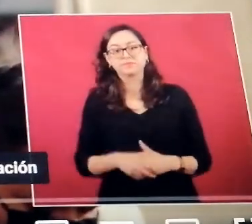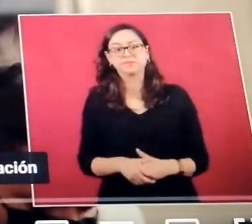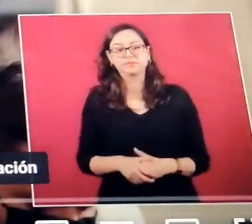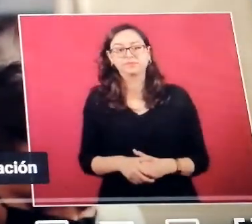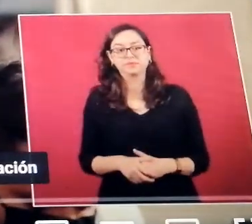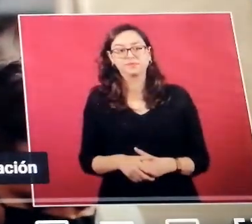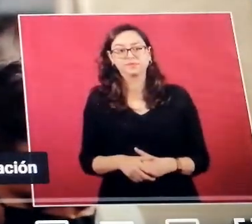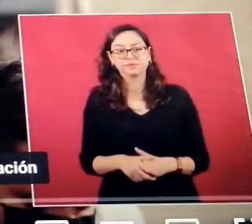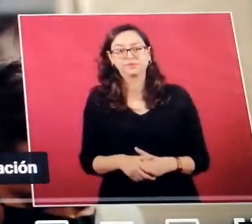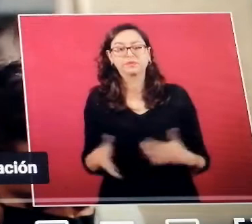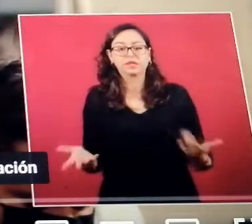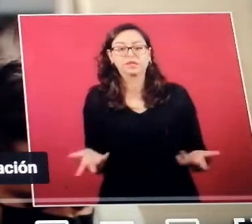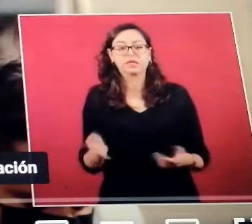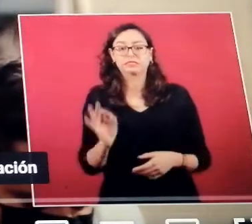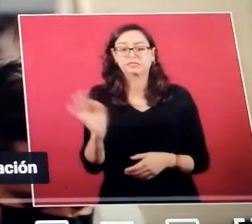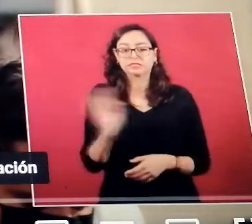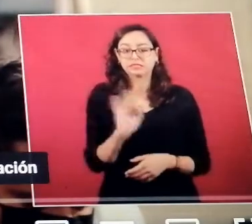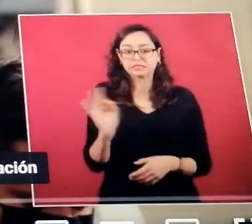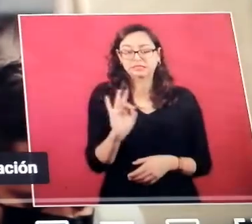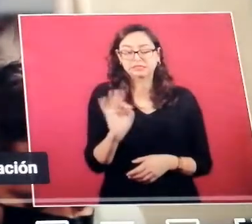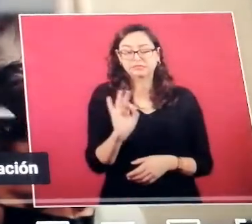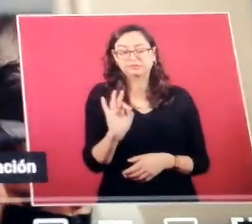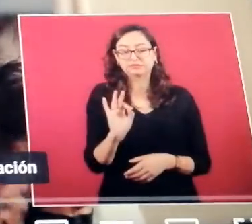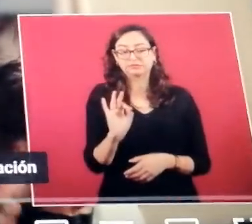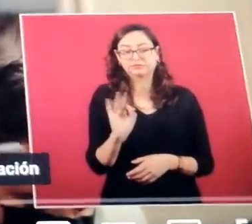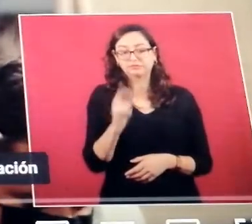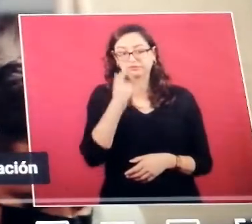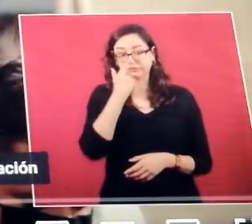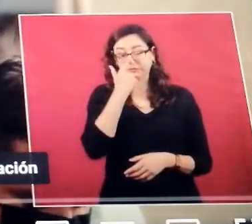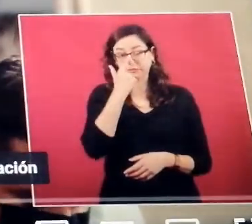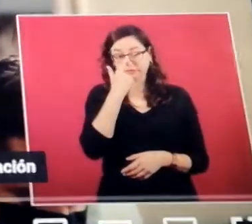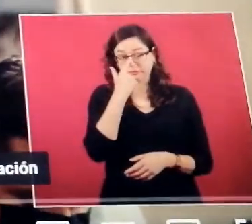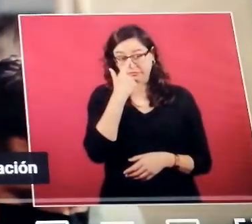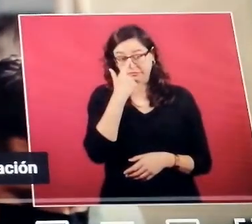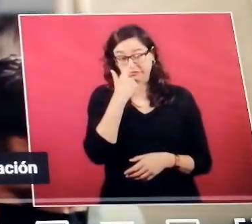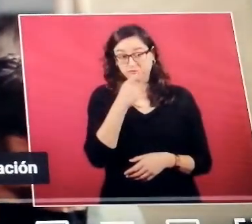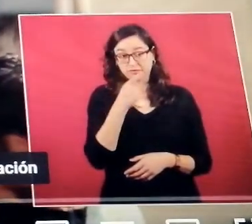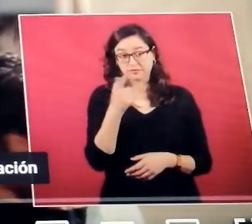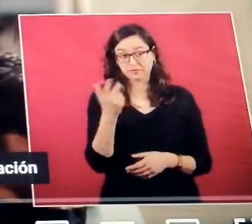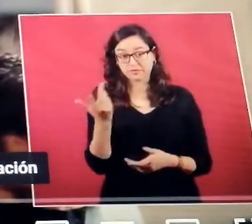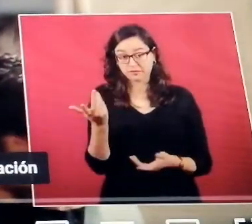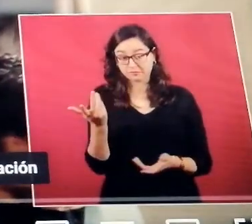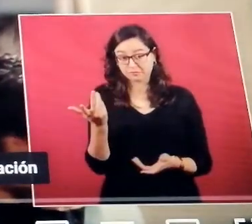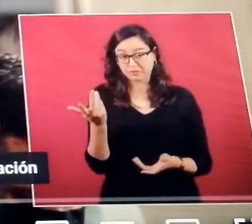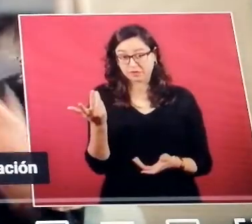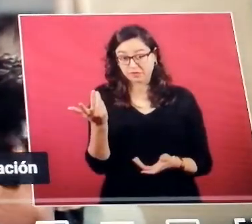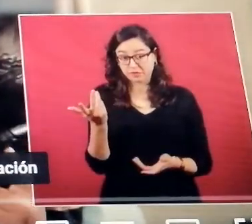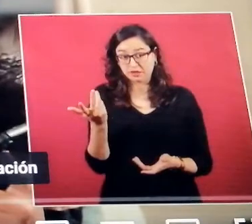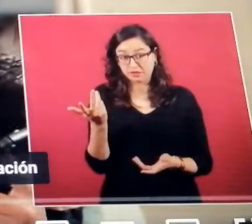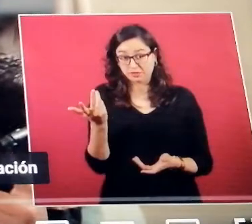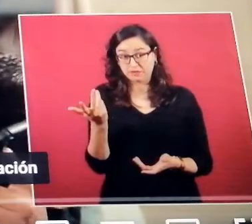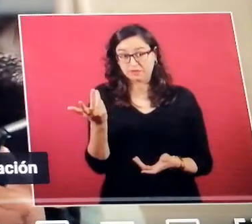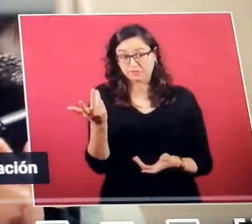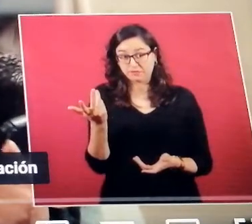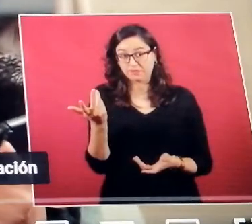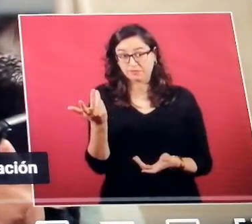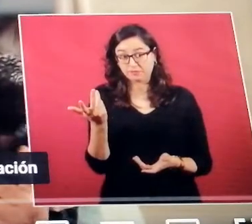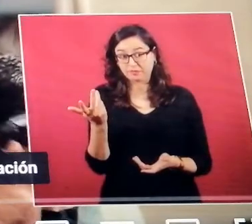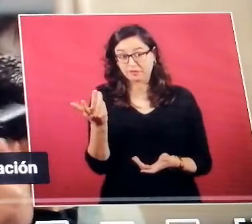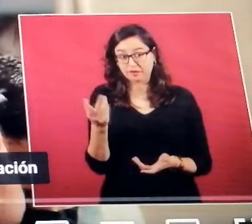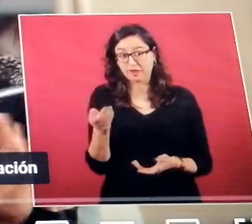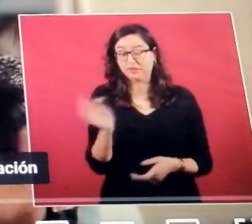algo el tema de que en caso de que Estados, o bueno, de que estas consultas terminaran en pues al siguiente paso, que es el